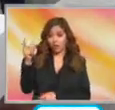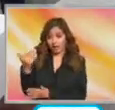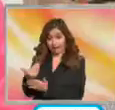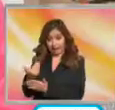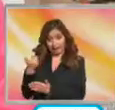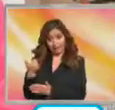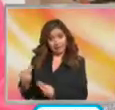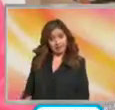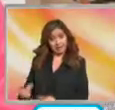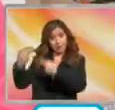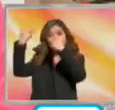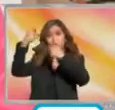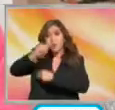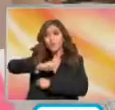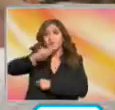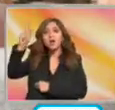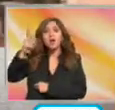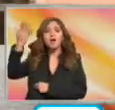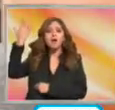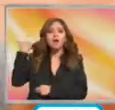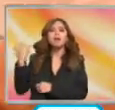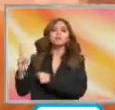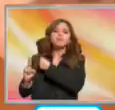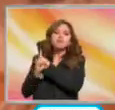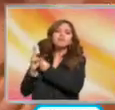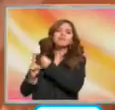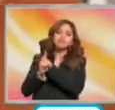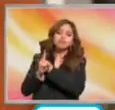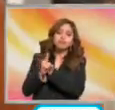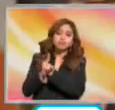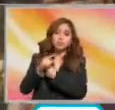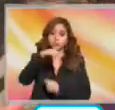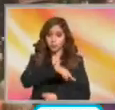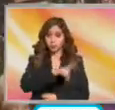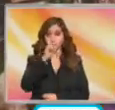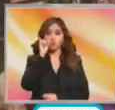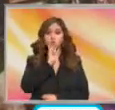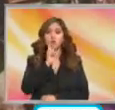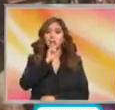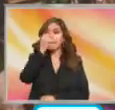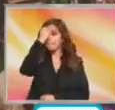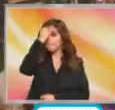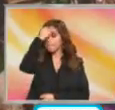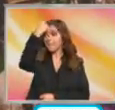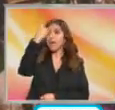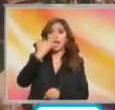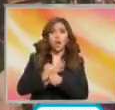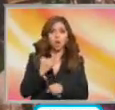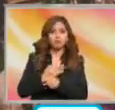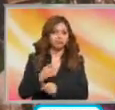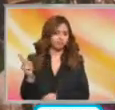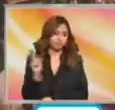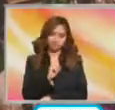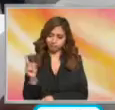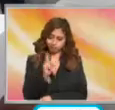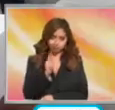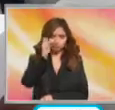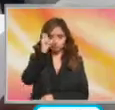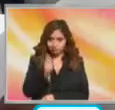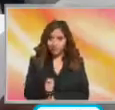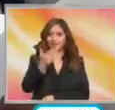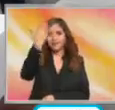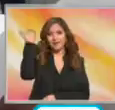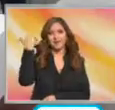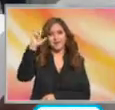es. ¿Sí? Ana no es ahora improvisada, ella hizo un plan de negocio, ya lo hemos platicado. Claro, Ya- que es nuestra guía, la básica, que